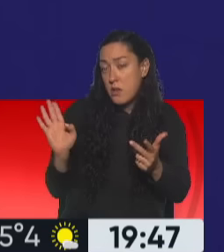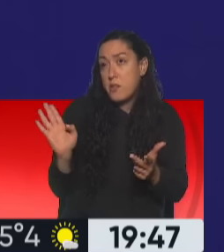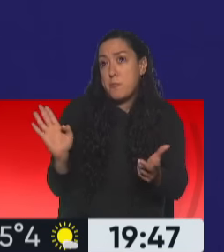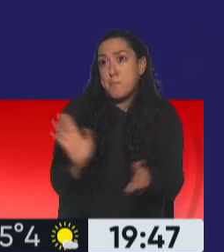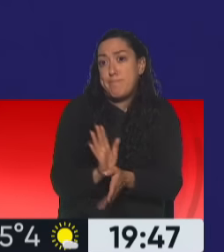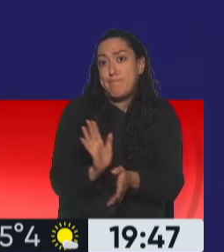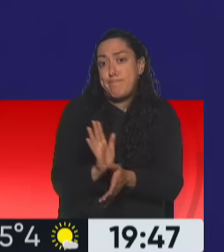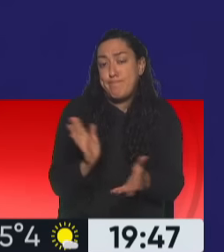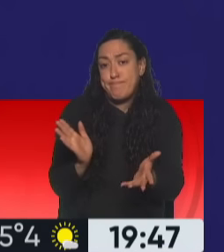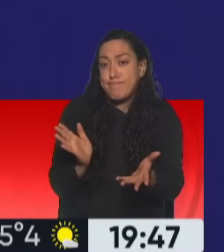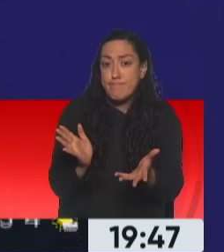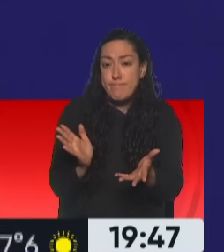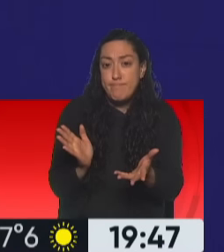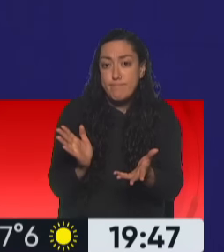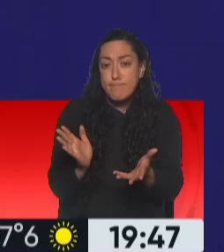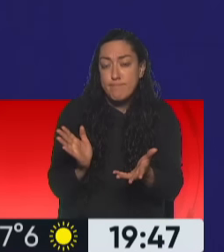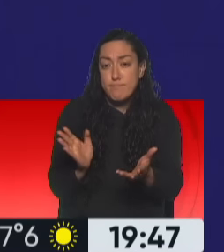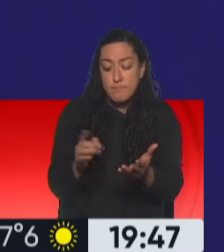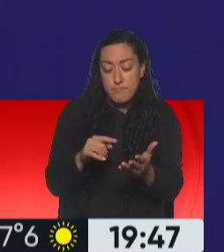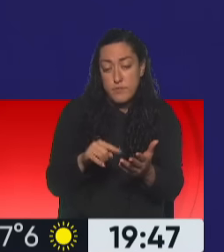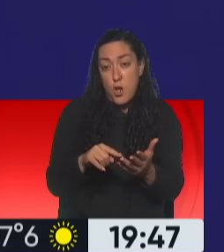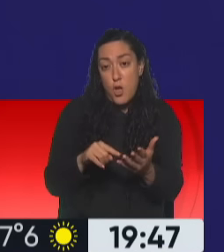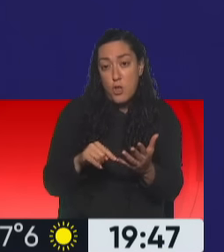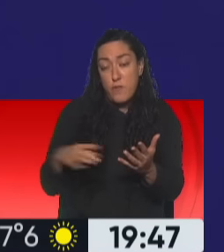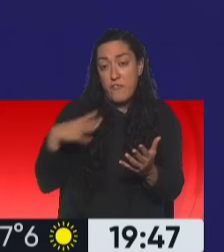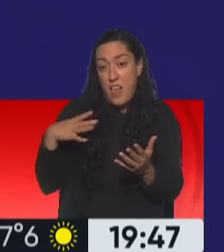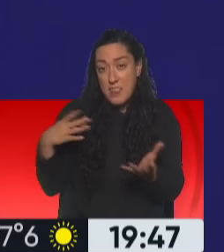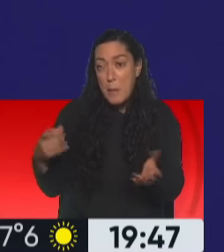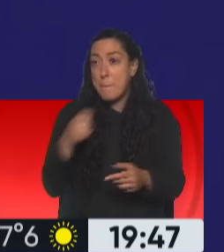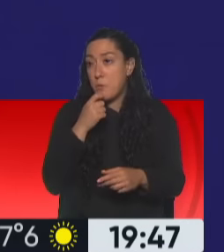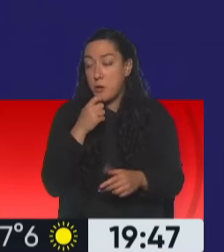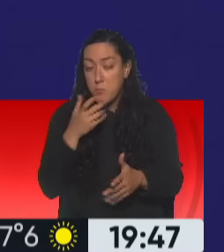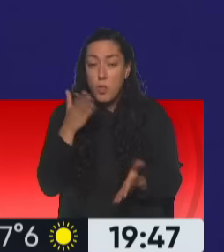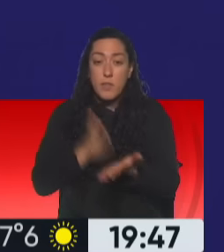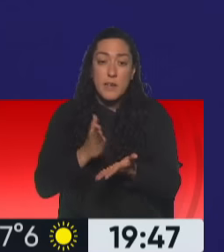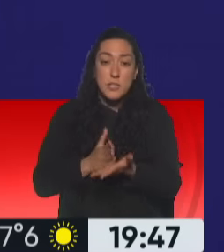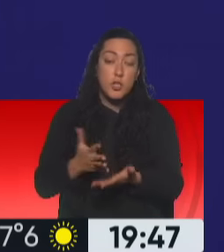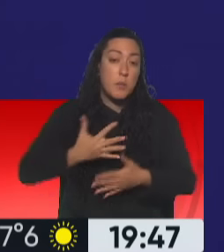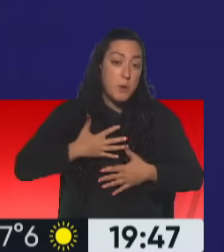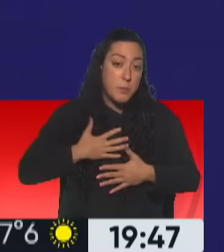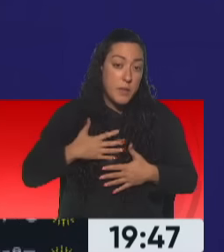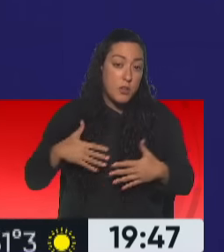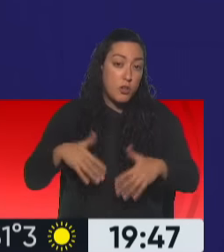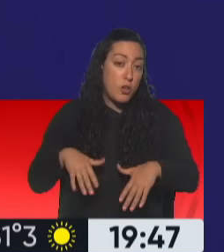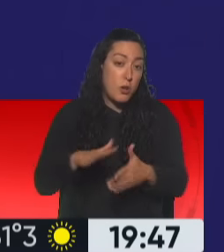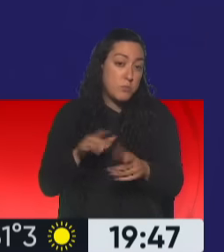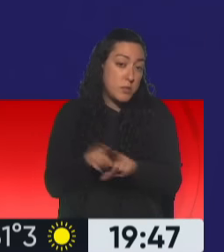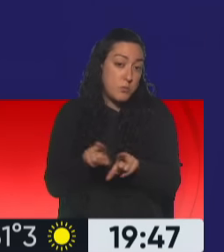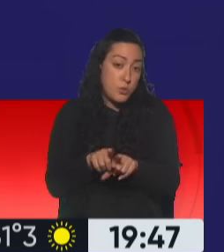entonces, y no me preocupo acerca de la cuestión del derecho de propiedad, entonces me da lo mismo la